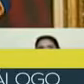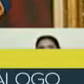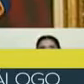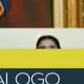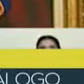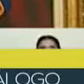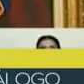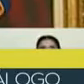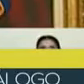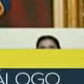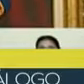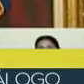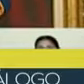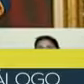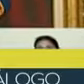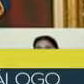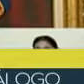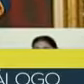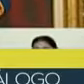Admirables, pues.